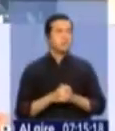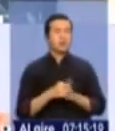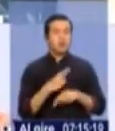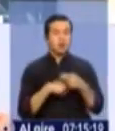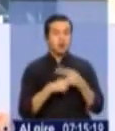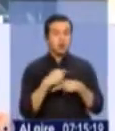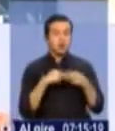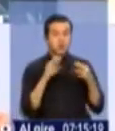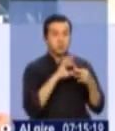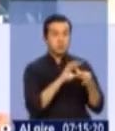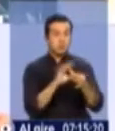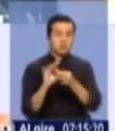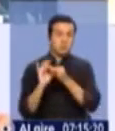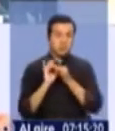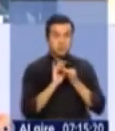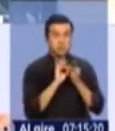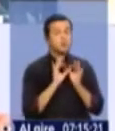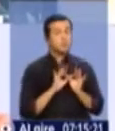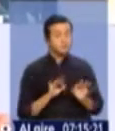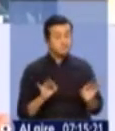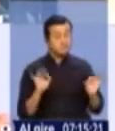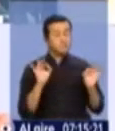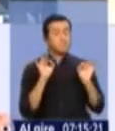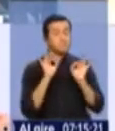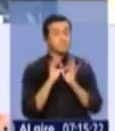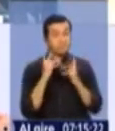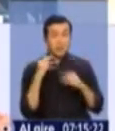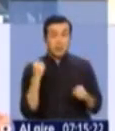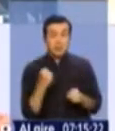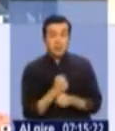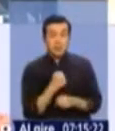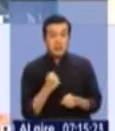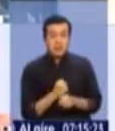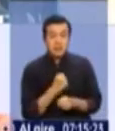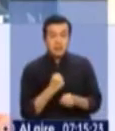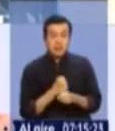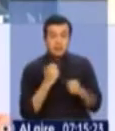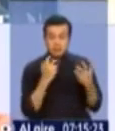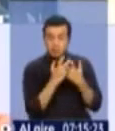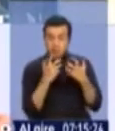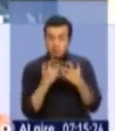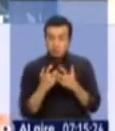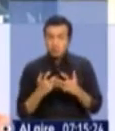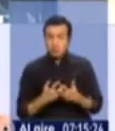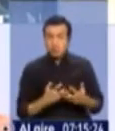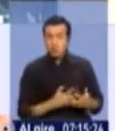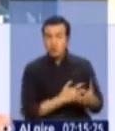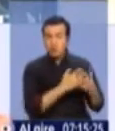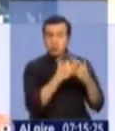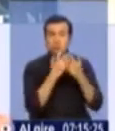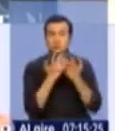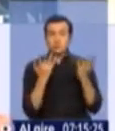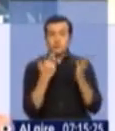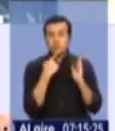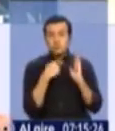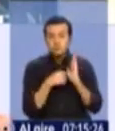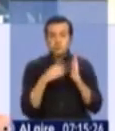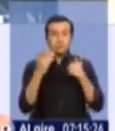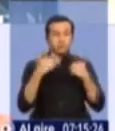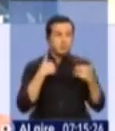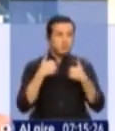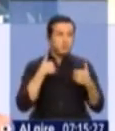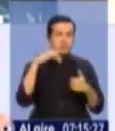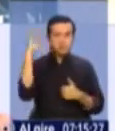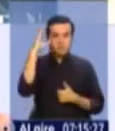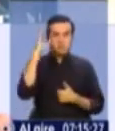de una u otra manera estamos trabajando en esos encadenamientos me refiero el festival iberoamericano de teatro en colombia cada dos